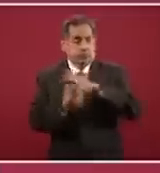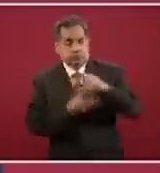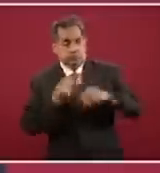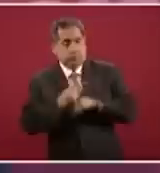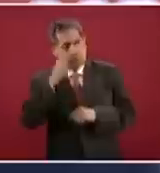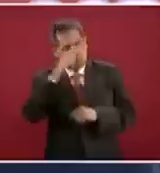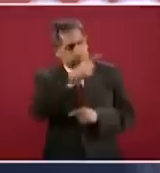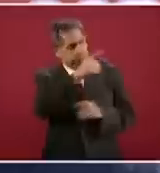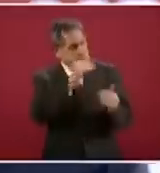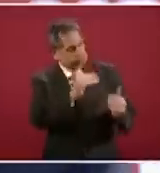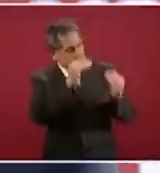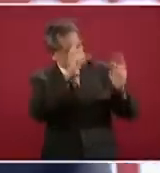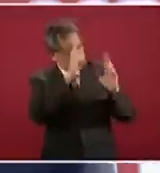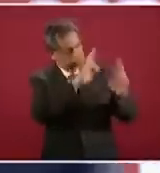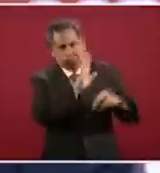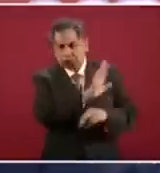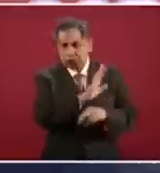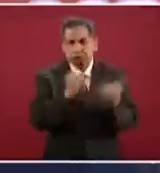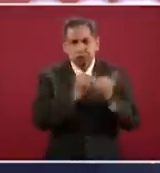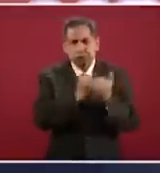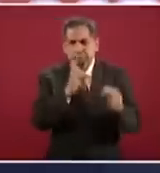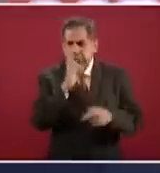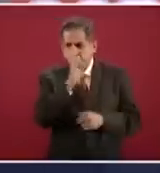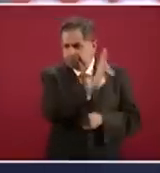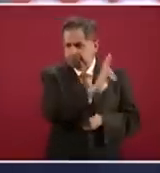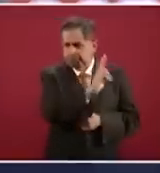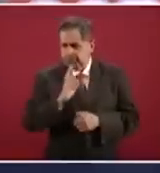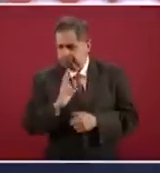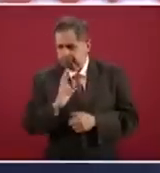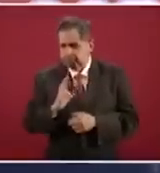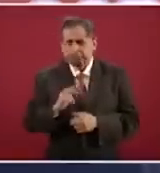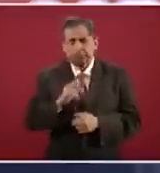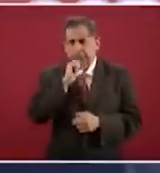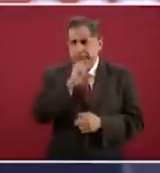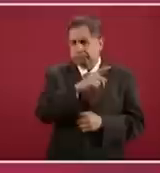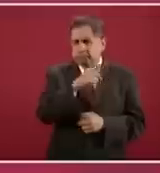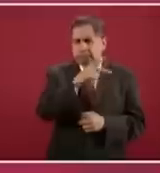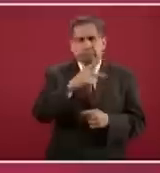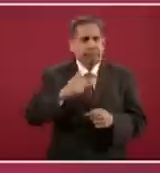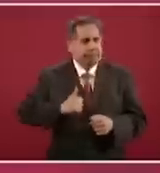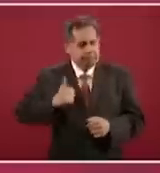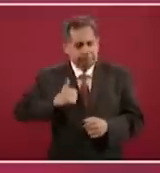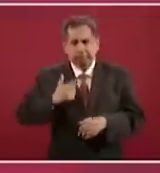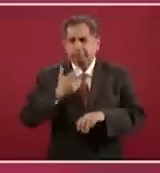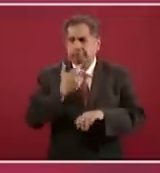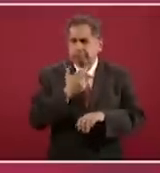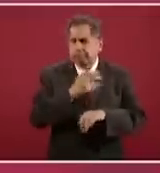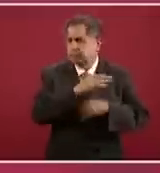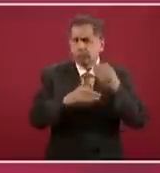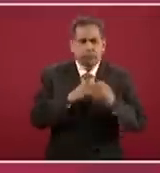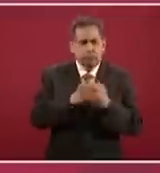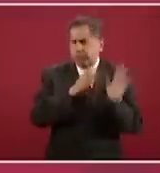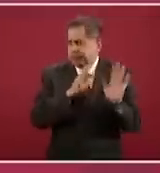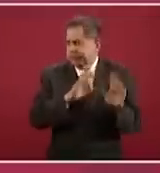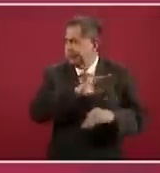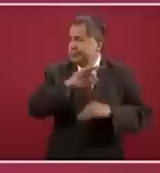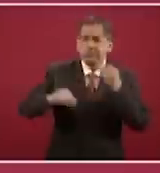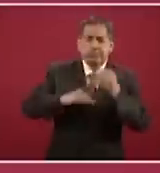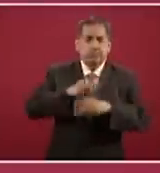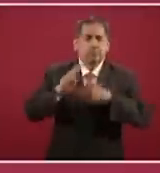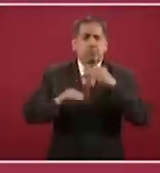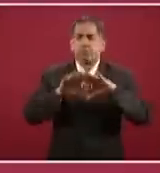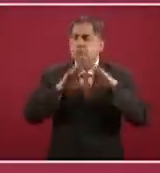respetamos la soberanía de Estados Unidos y el derecho soberano de Canadá y de todos los pueblos y de todas